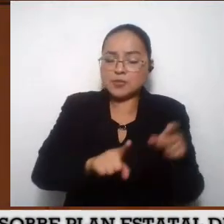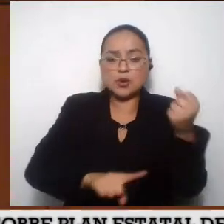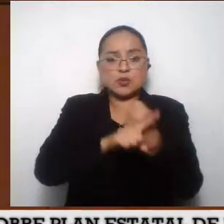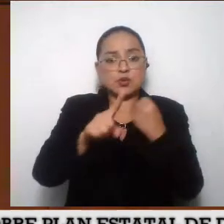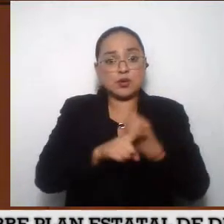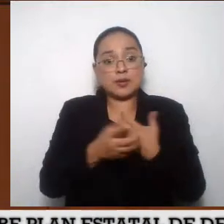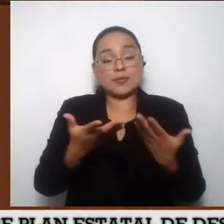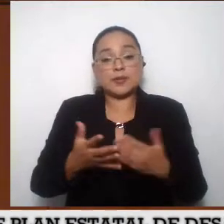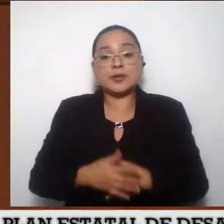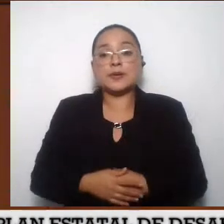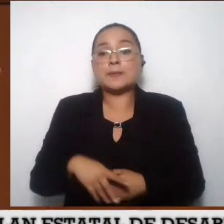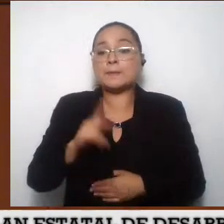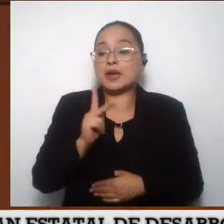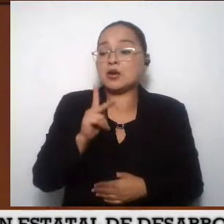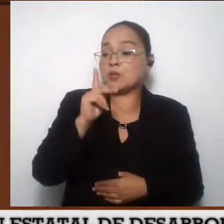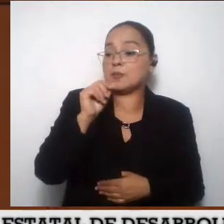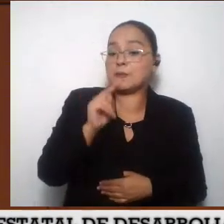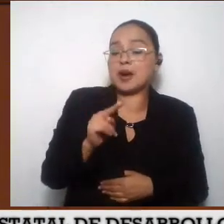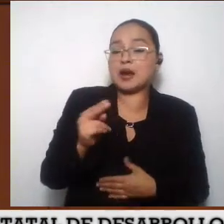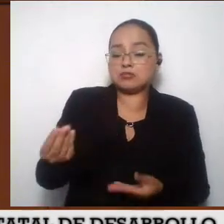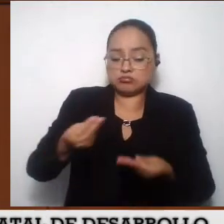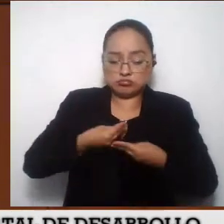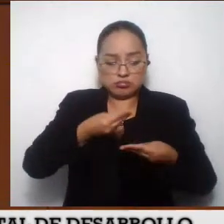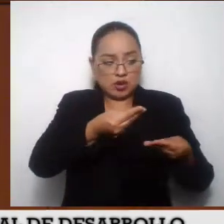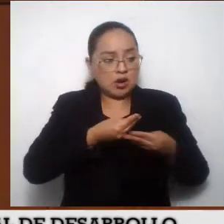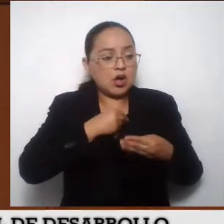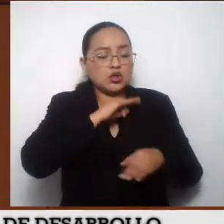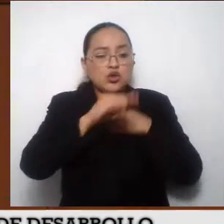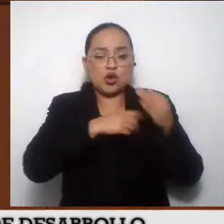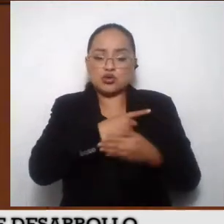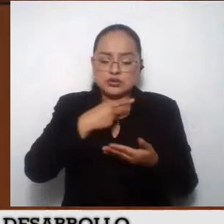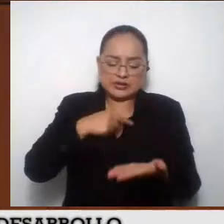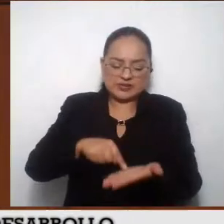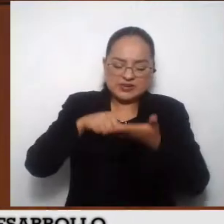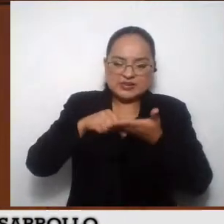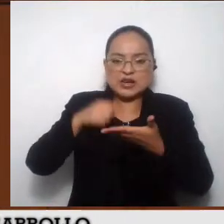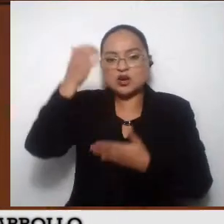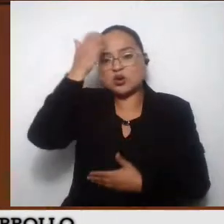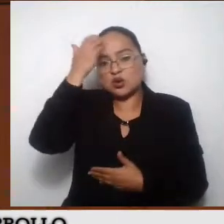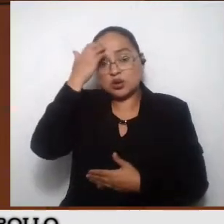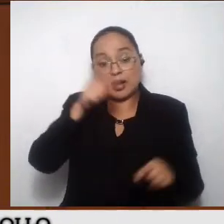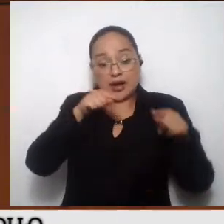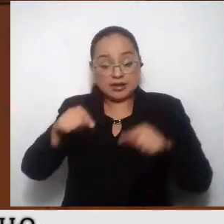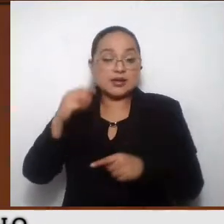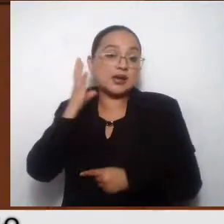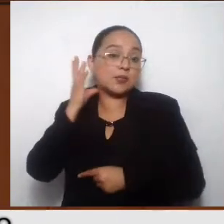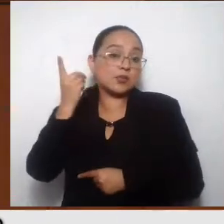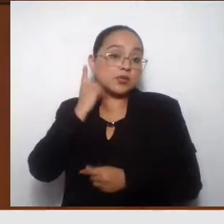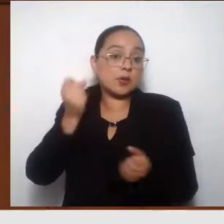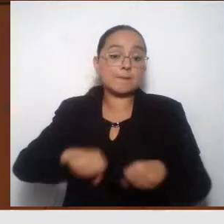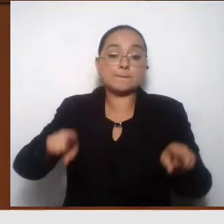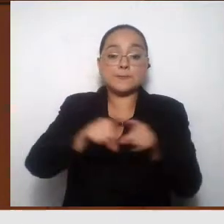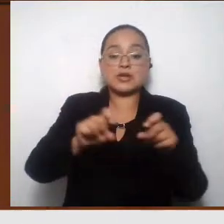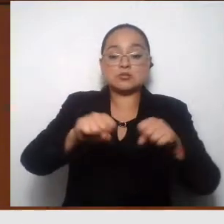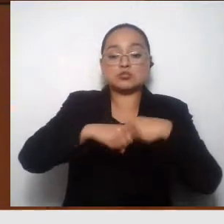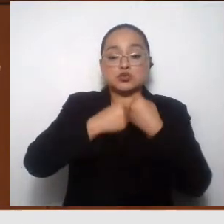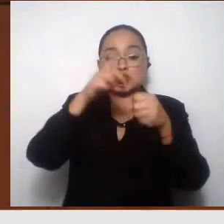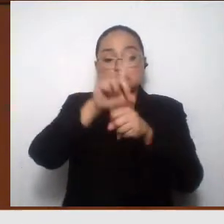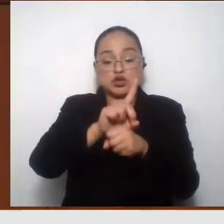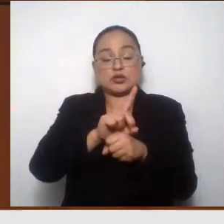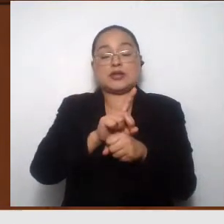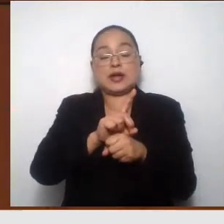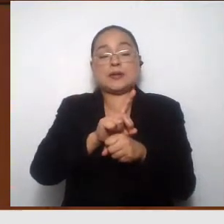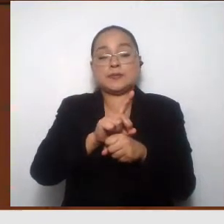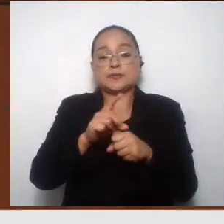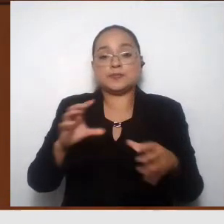lo tenemos que hacer nuestro todos, este legislativo, pero también la sociedad. De aquí que una